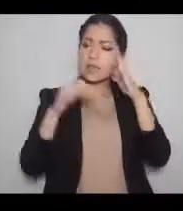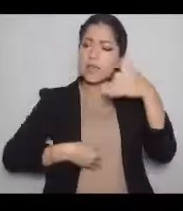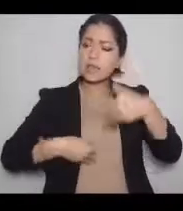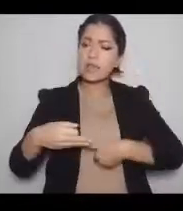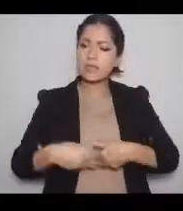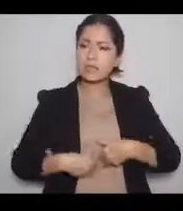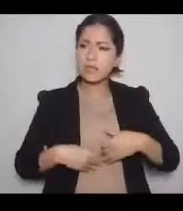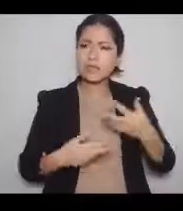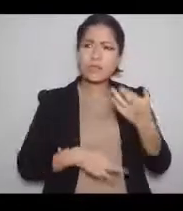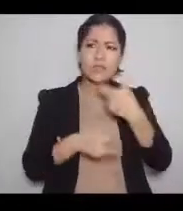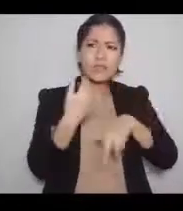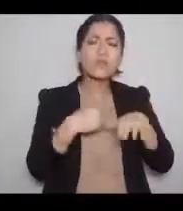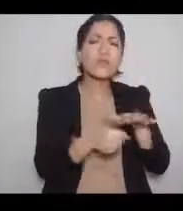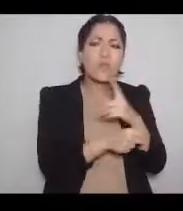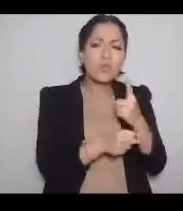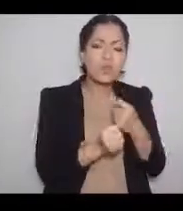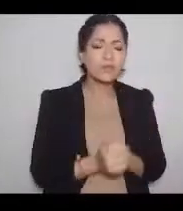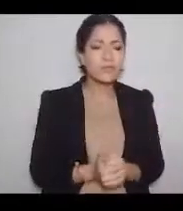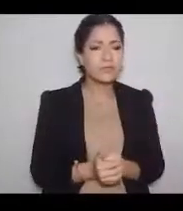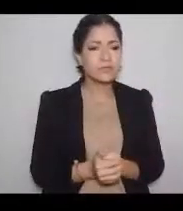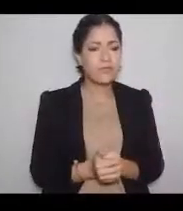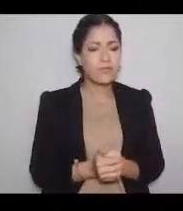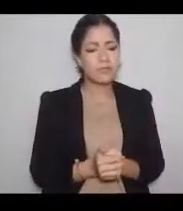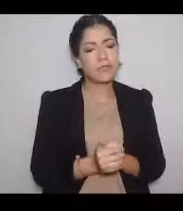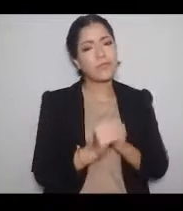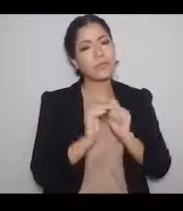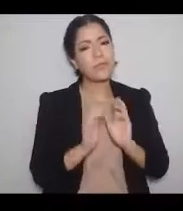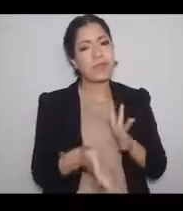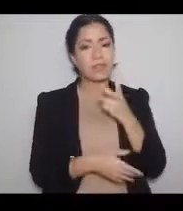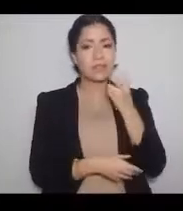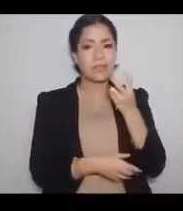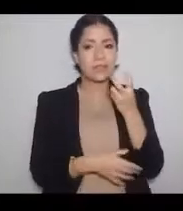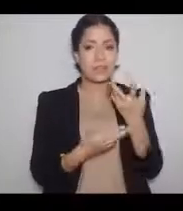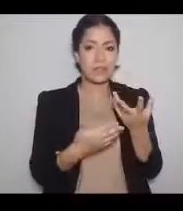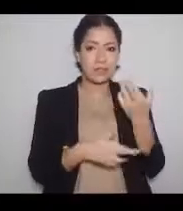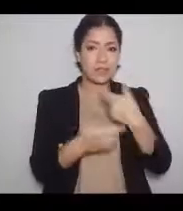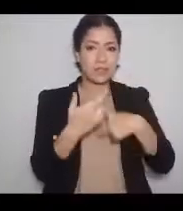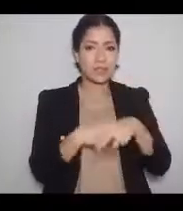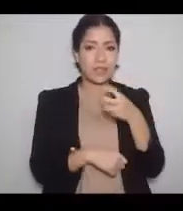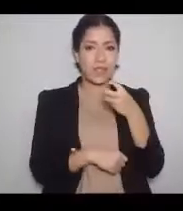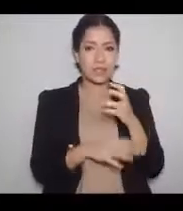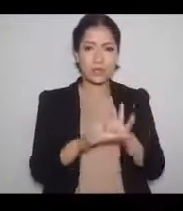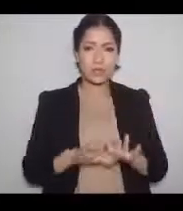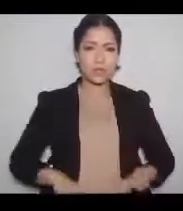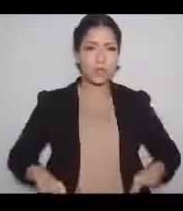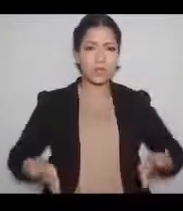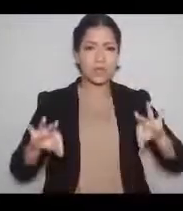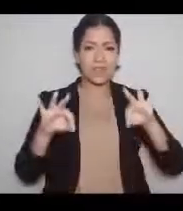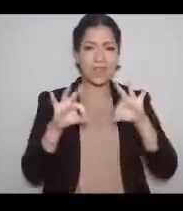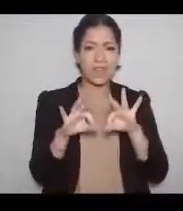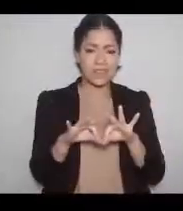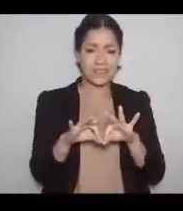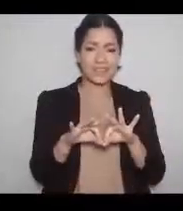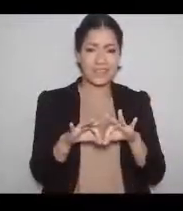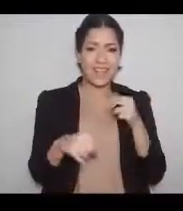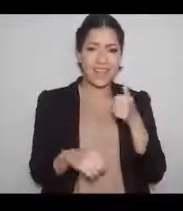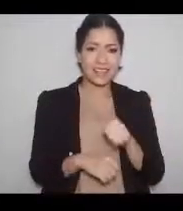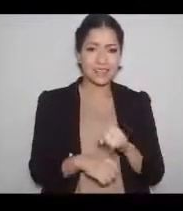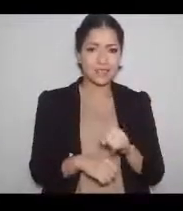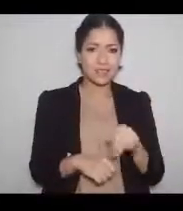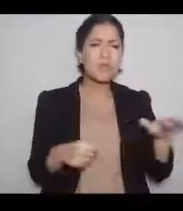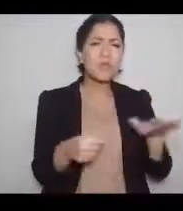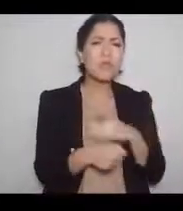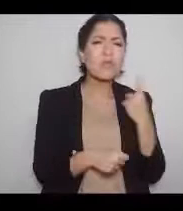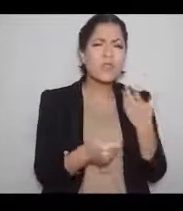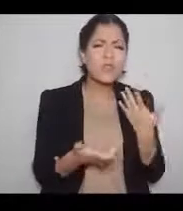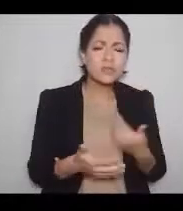teatro. ¿Por qué volviste? Mi regreso es el acontecimiento teatral del año. Así lo anuncio. ¿Por qué volviste?